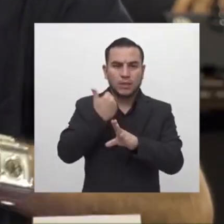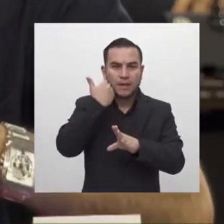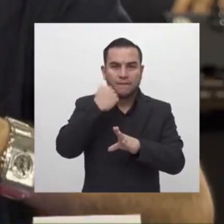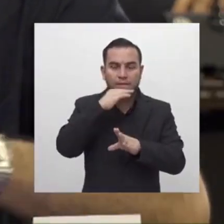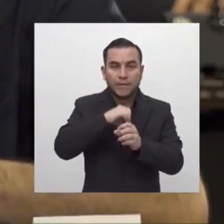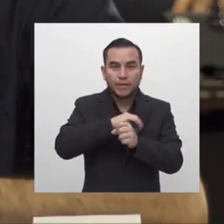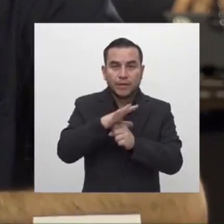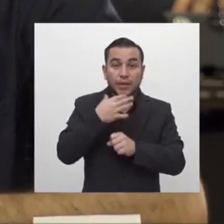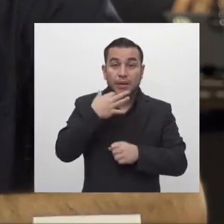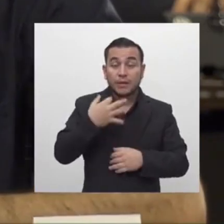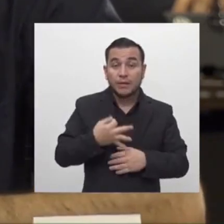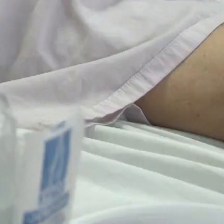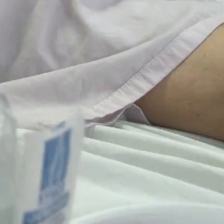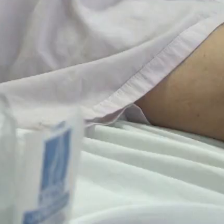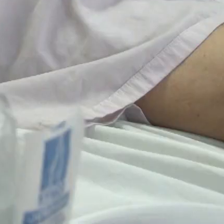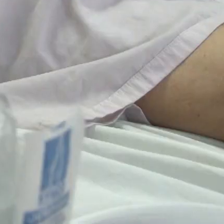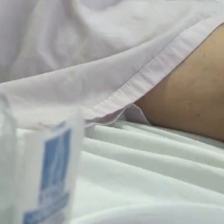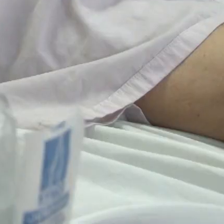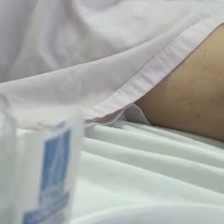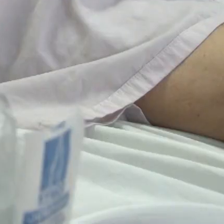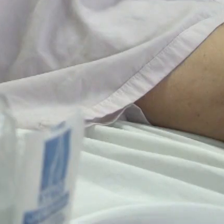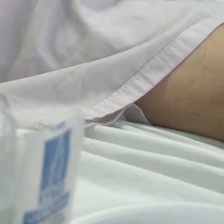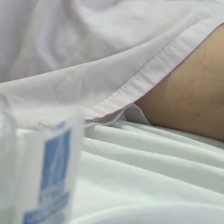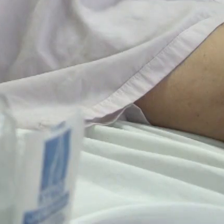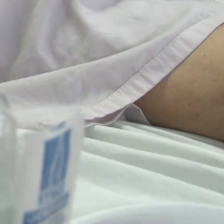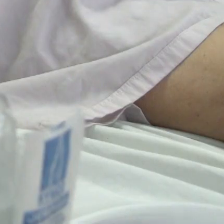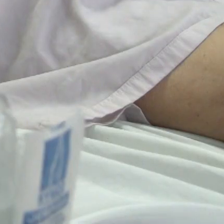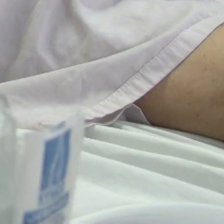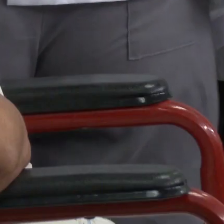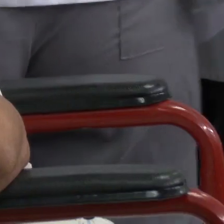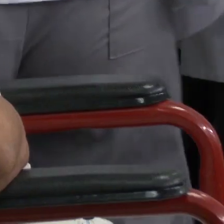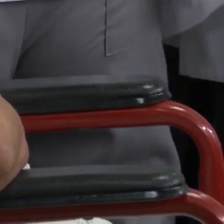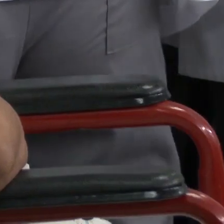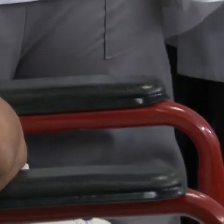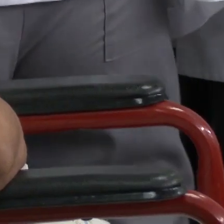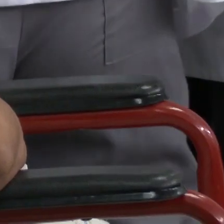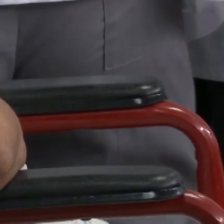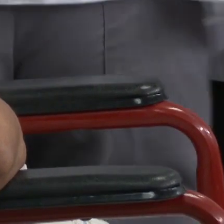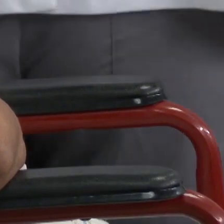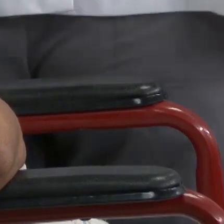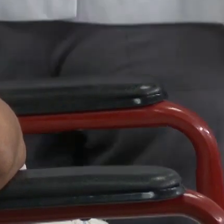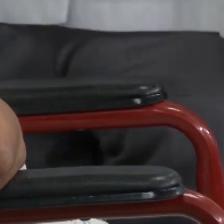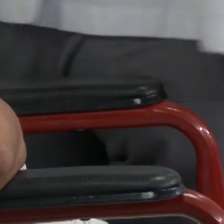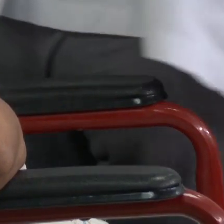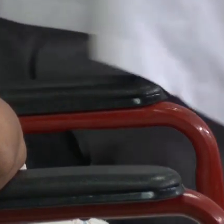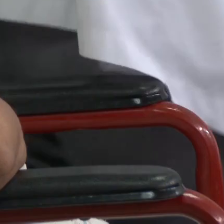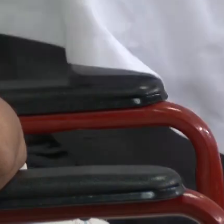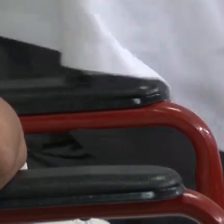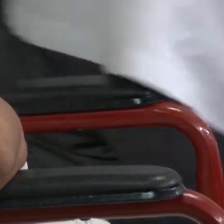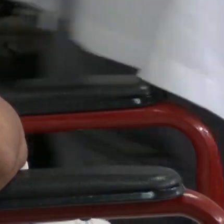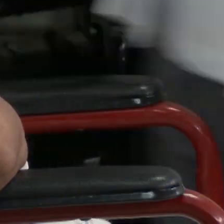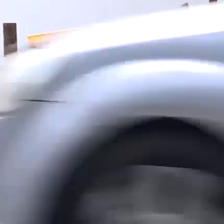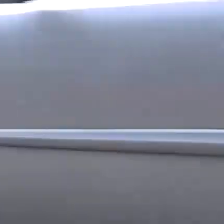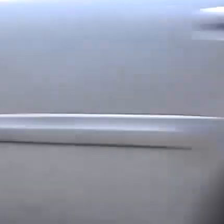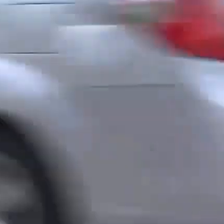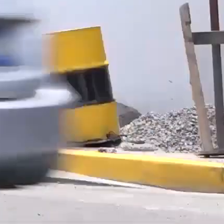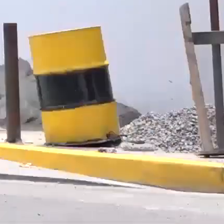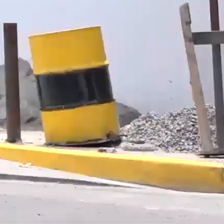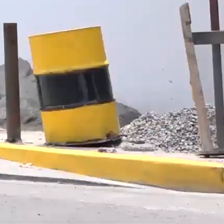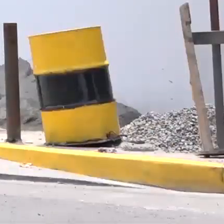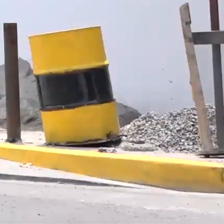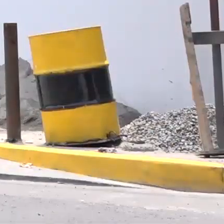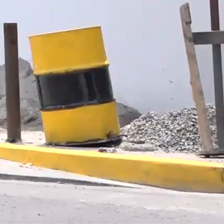económica escalonada pues se infectaron en las últimas semanas de la cuarentena domiciliar obligatoria